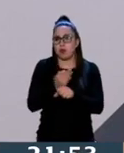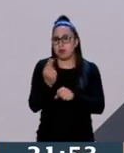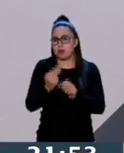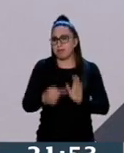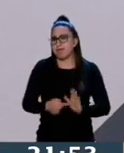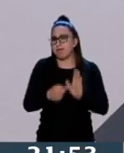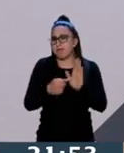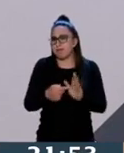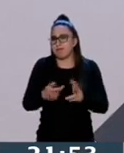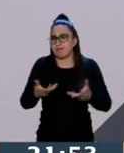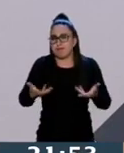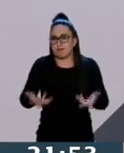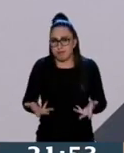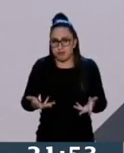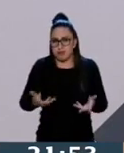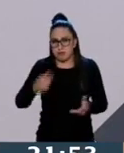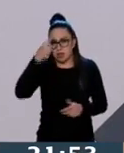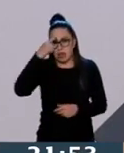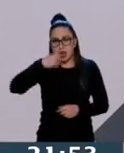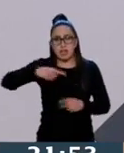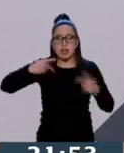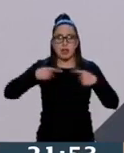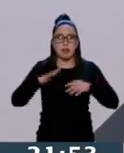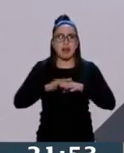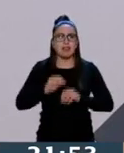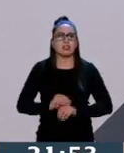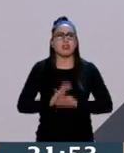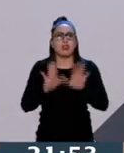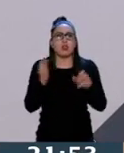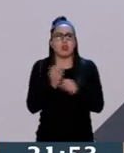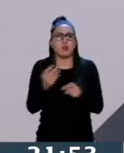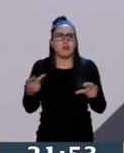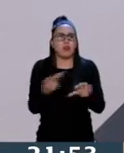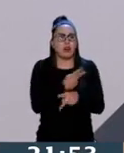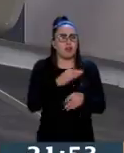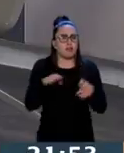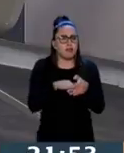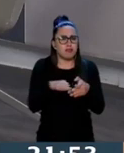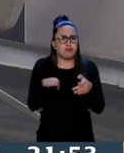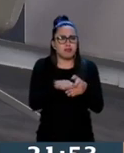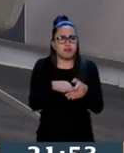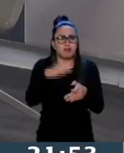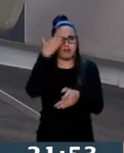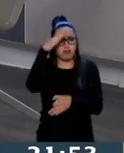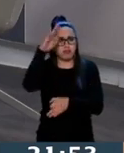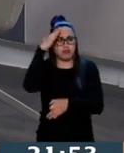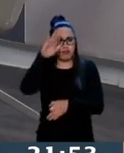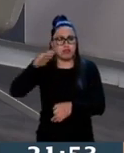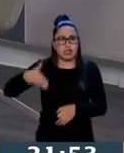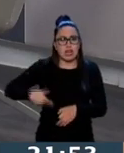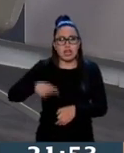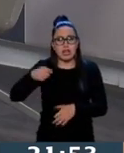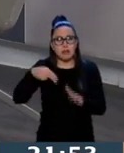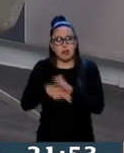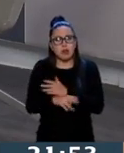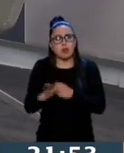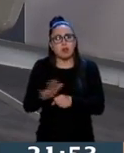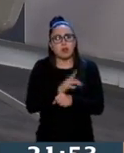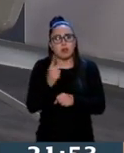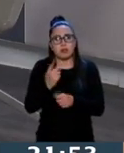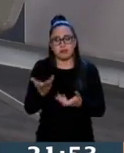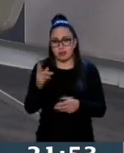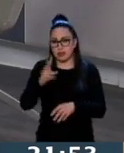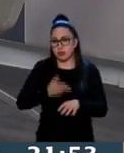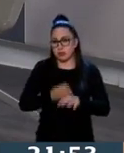cuenta para tener una película completa sobre lo que está pasando? Creo que es importante,